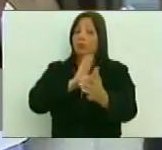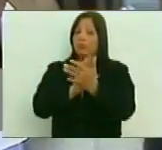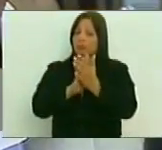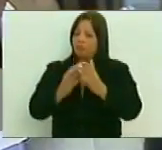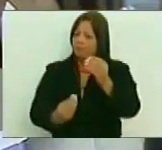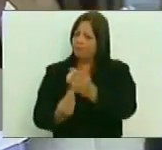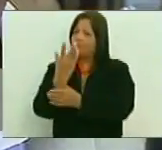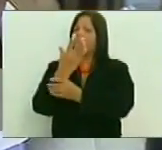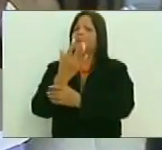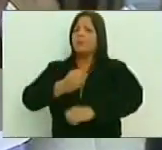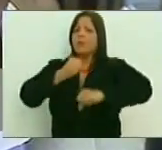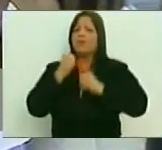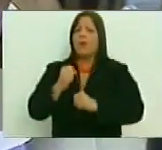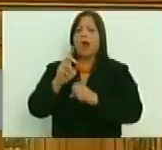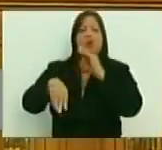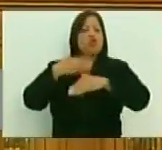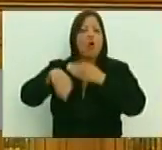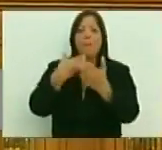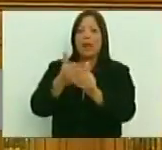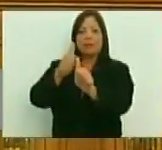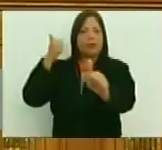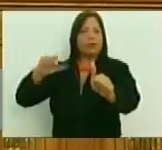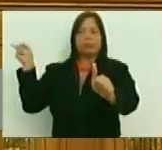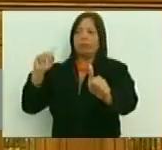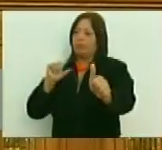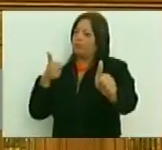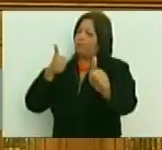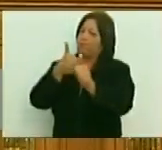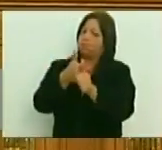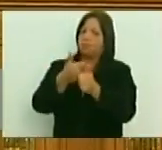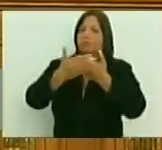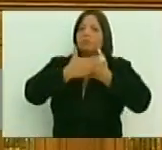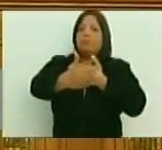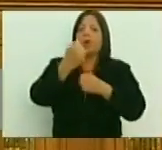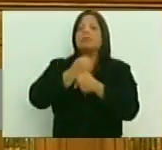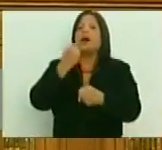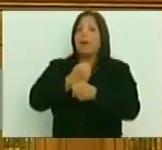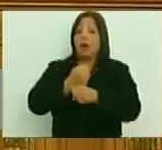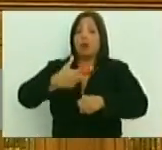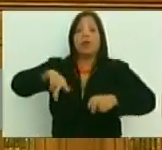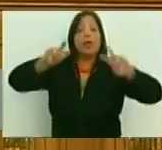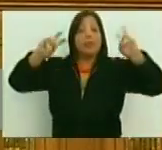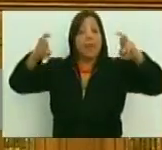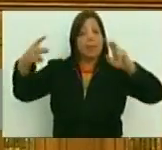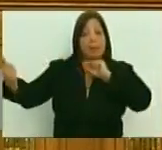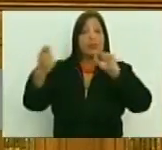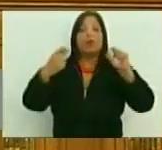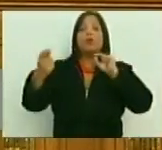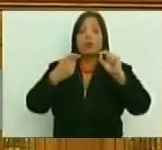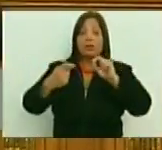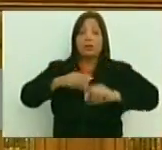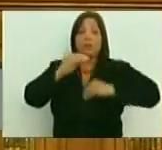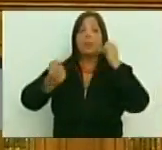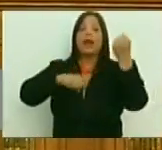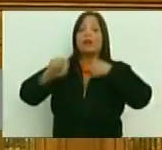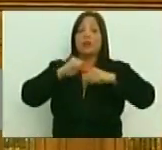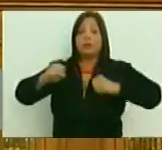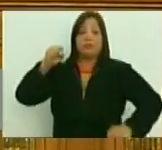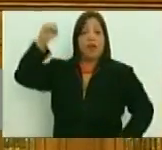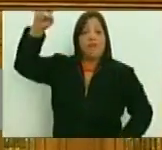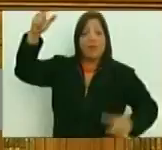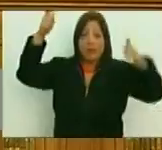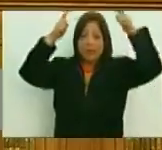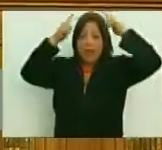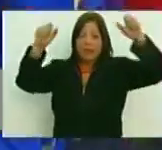enraizarla y hacerla irreversible. Ahí el trabajo que tenemos por delante. Temas para debatir y actuar. ¡Viva